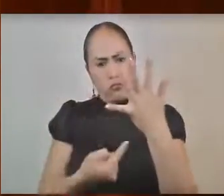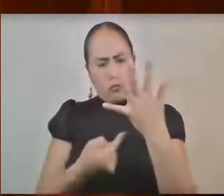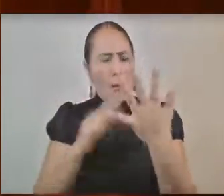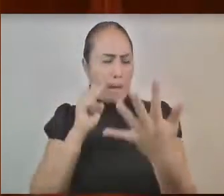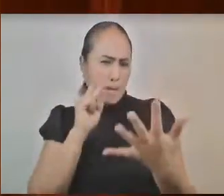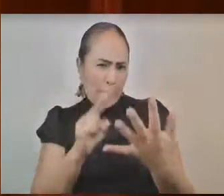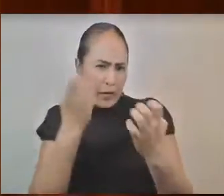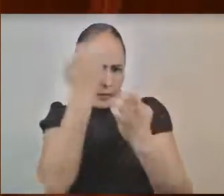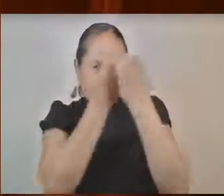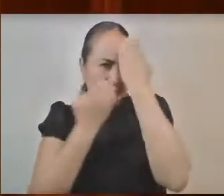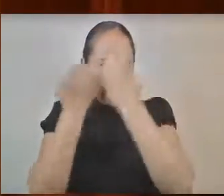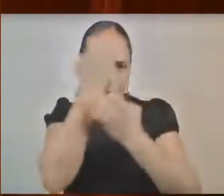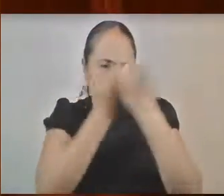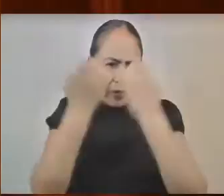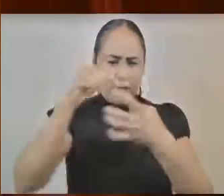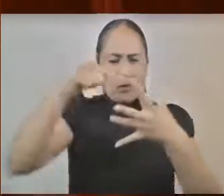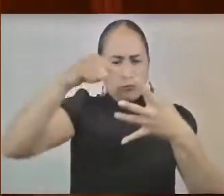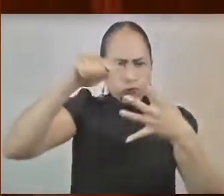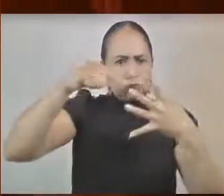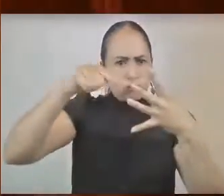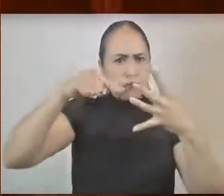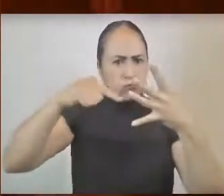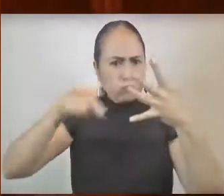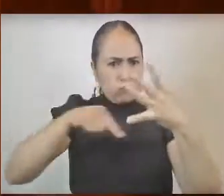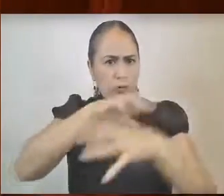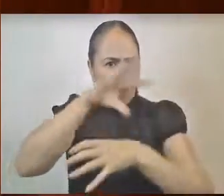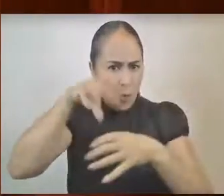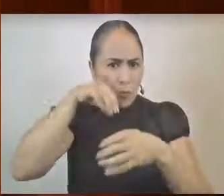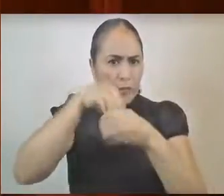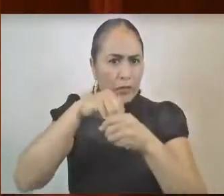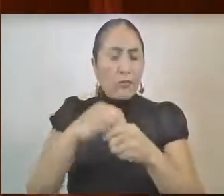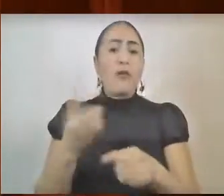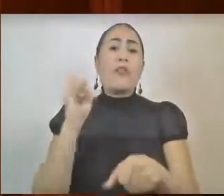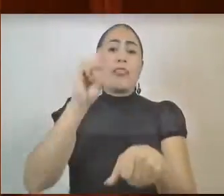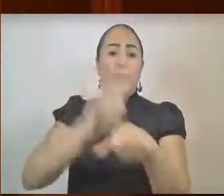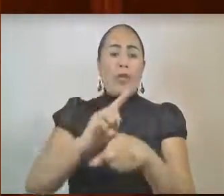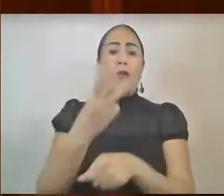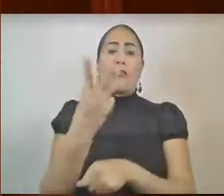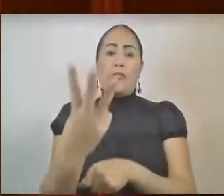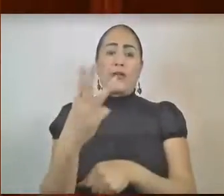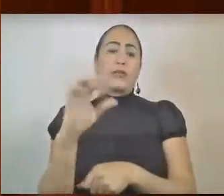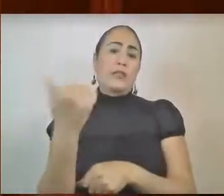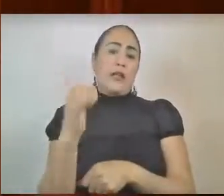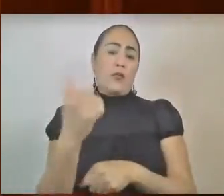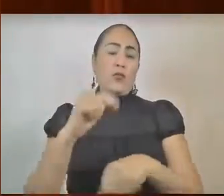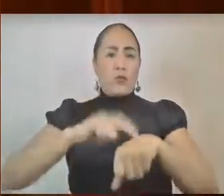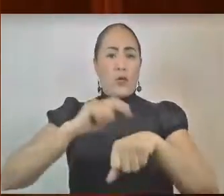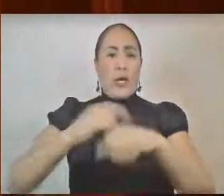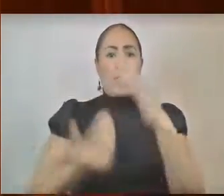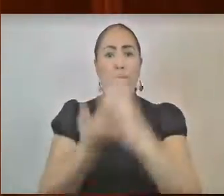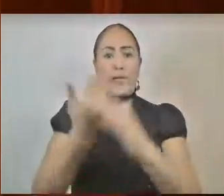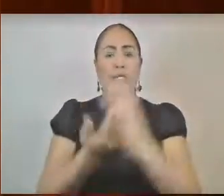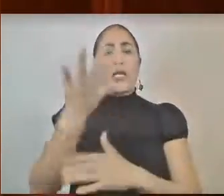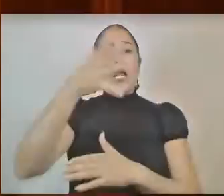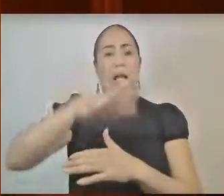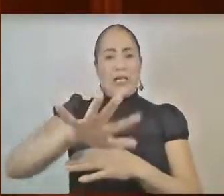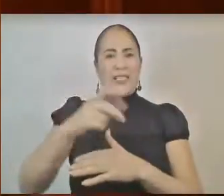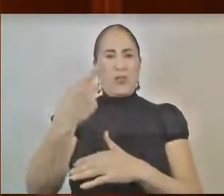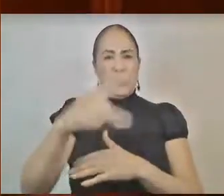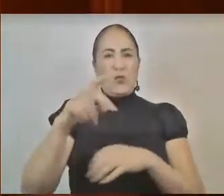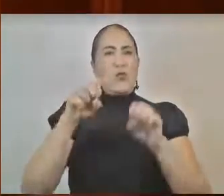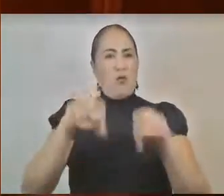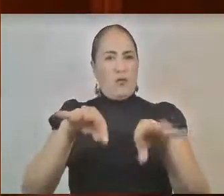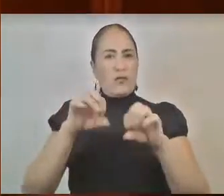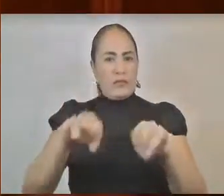el cumplimiento de los requisitos legales y el día 3 de agosto, a partir de las 10 horas, en las oficinas de ese órgano de la